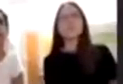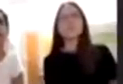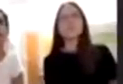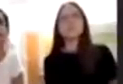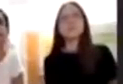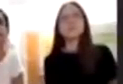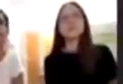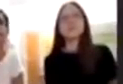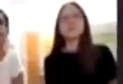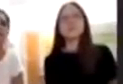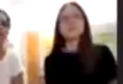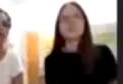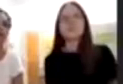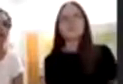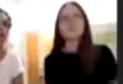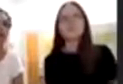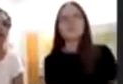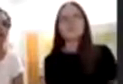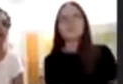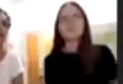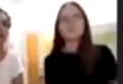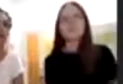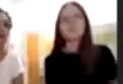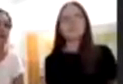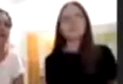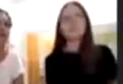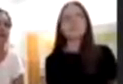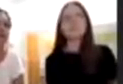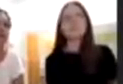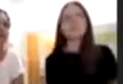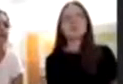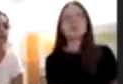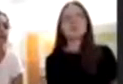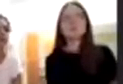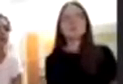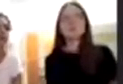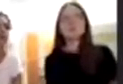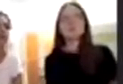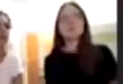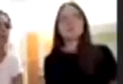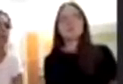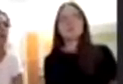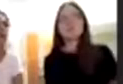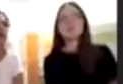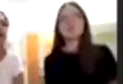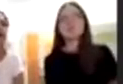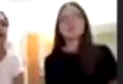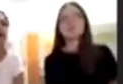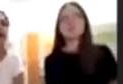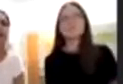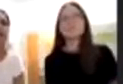avenidas, las rutas, y en mayor escala la autopista, que todavía está en construcción.